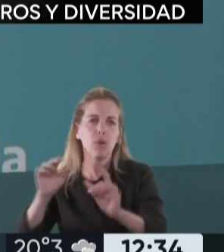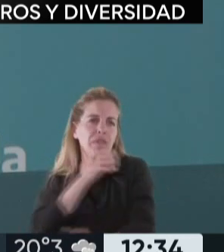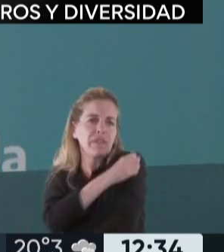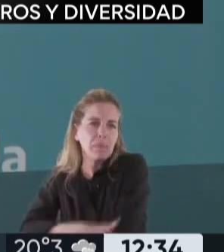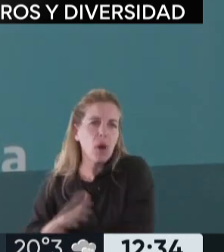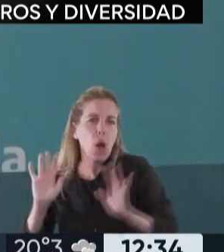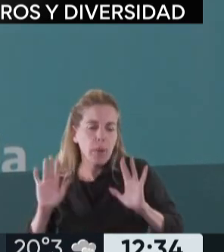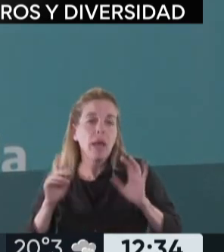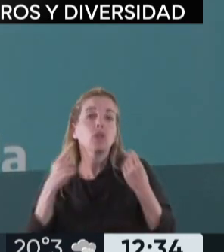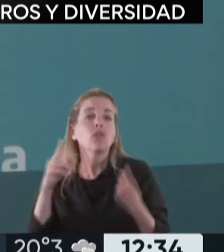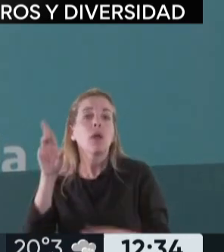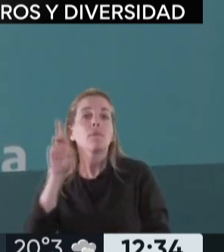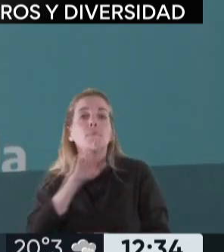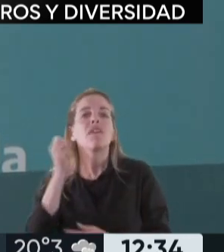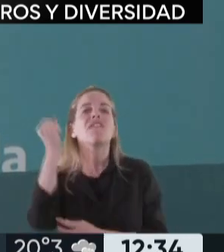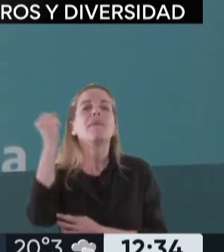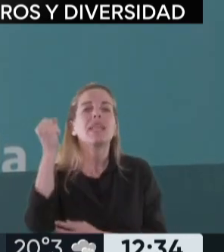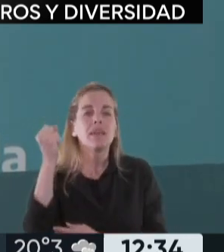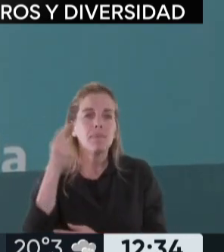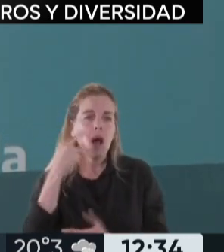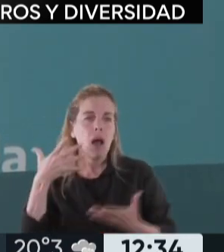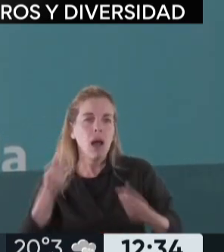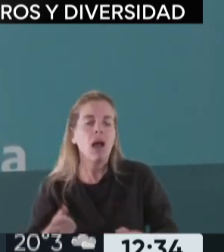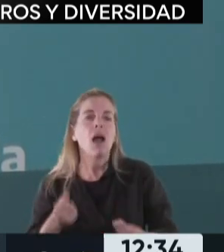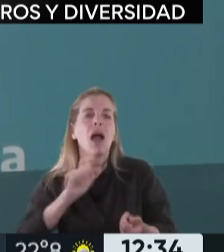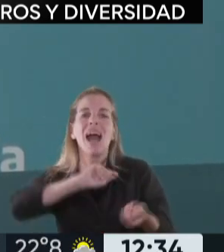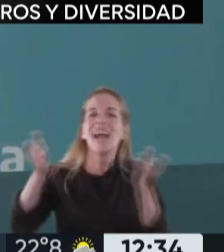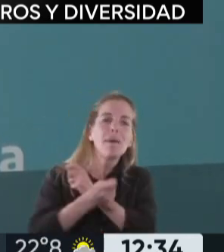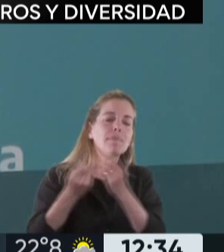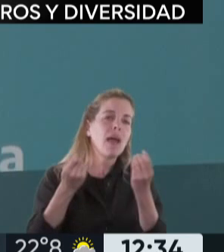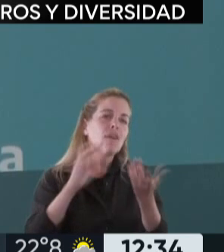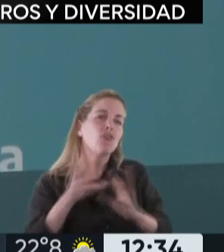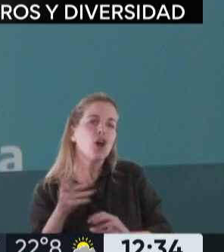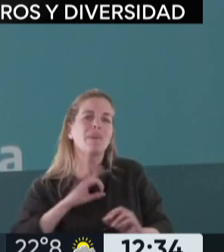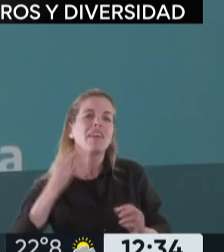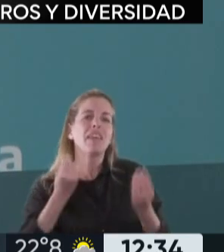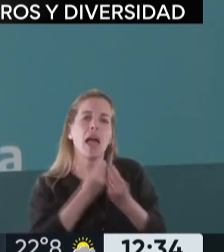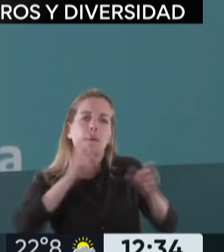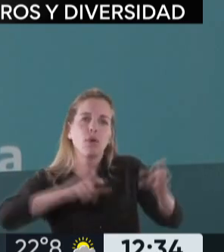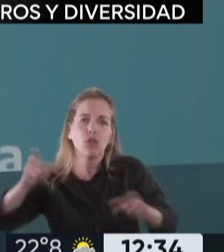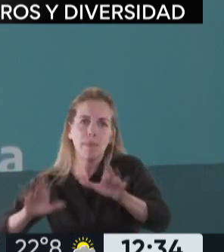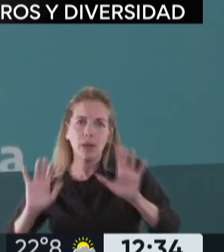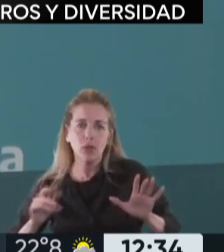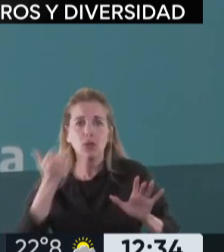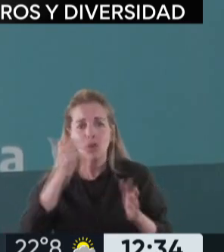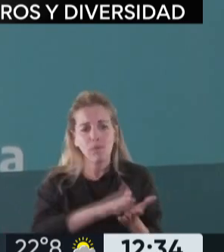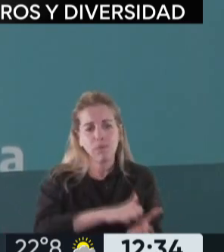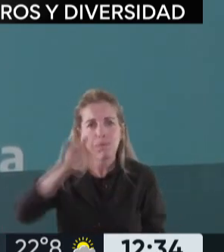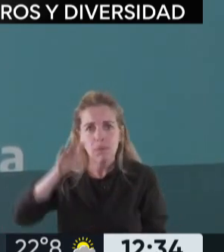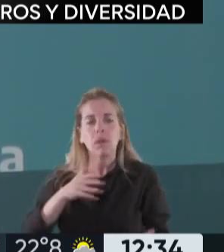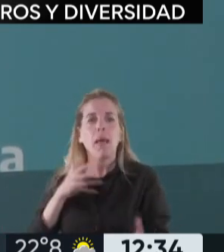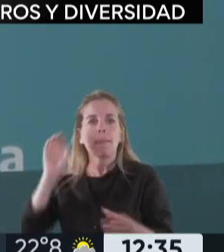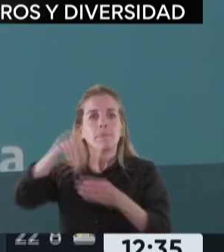vidas y para eso existe. Y después de dar esas declaraciones, empecé a incorporarme en toda la lucha